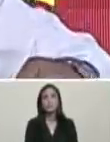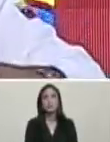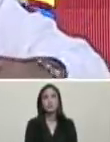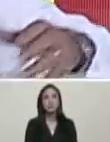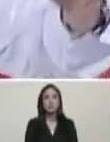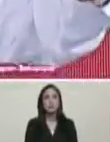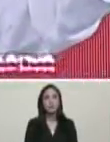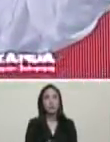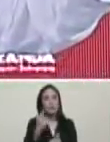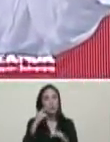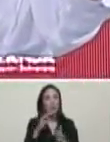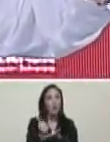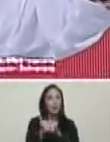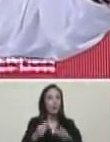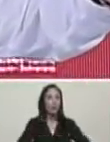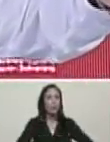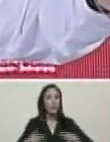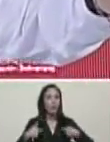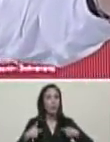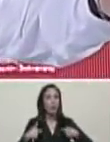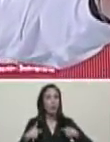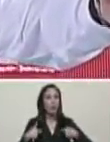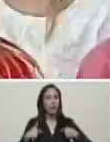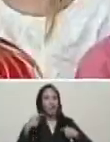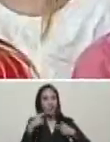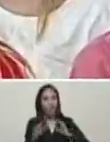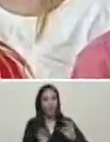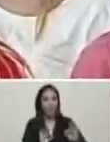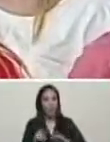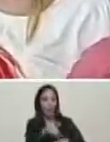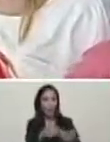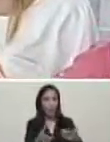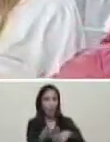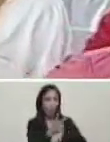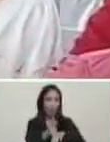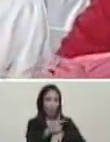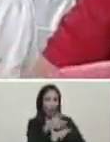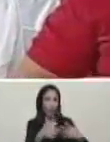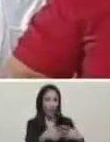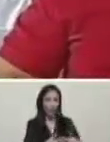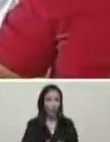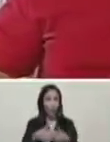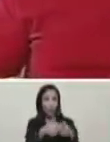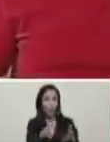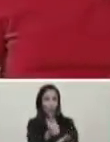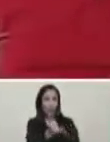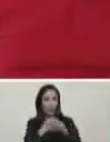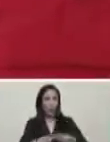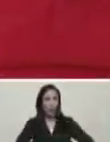la supuesta ayuda humanitaria y el show que ha preparado el gobierno imperialista de Estados Unidos